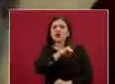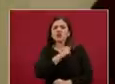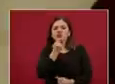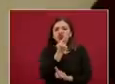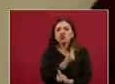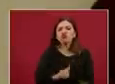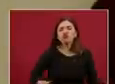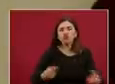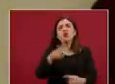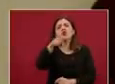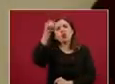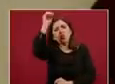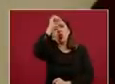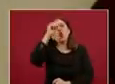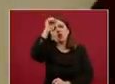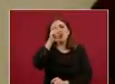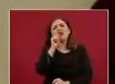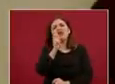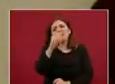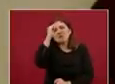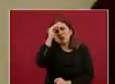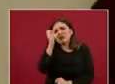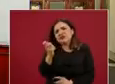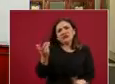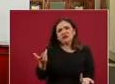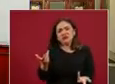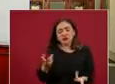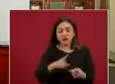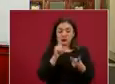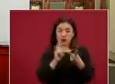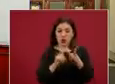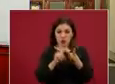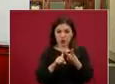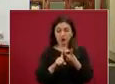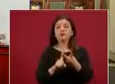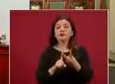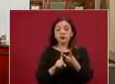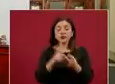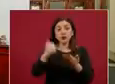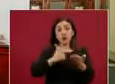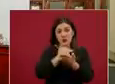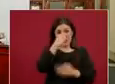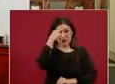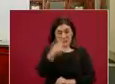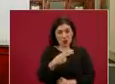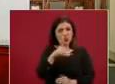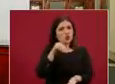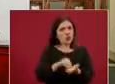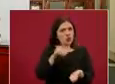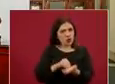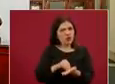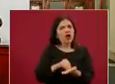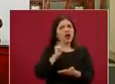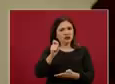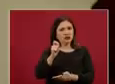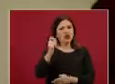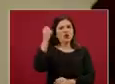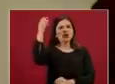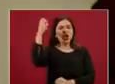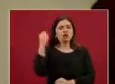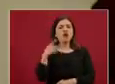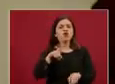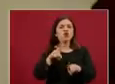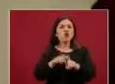respecto, me gustaría saber su opinión respecto a esta situación. La segunda, la Ciudad de México aún se conserva en estado en el